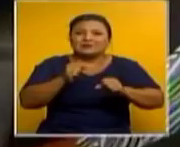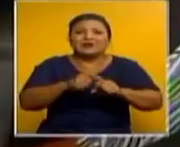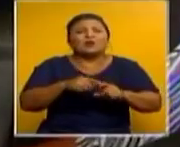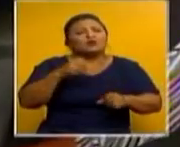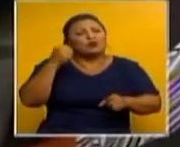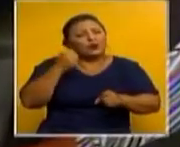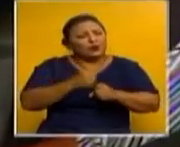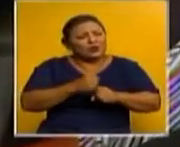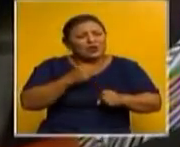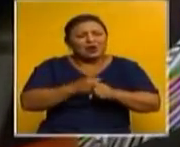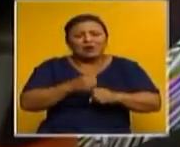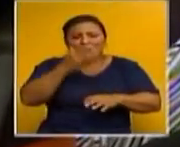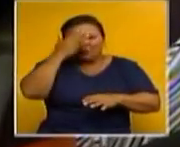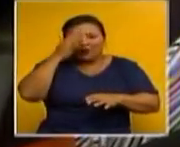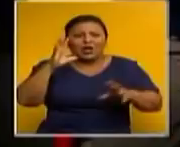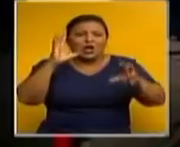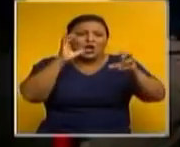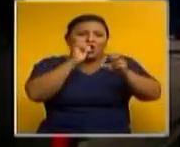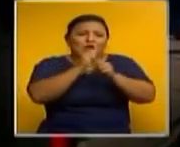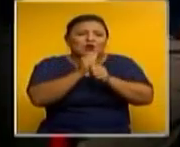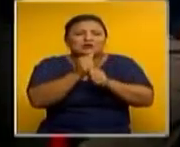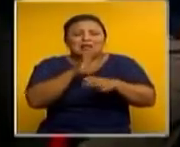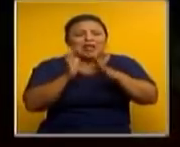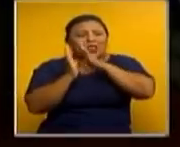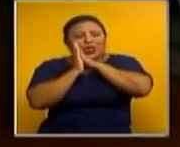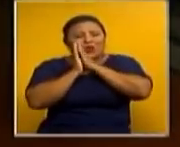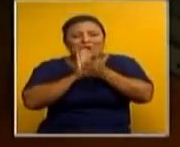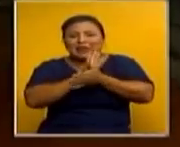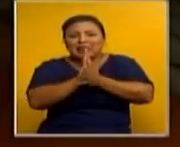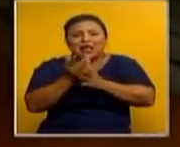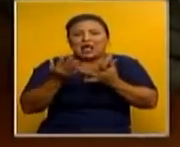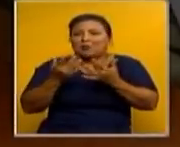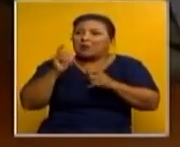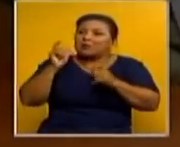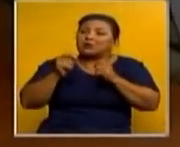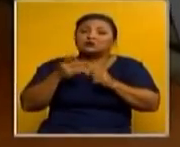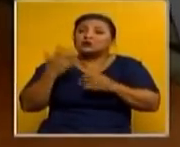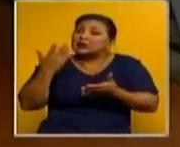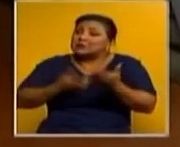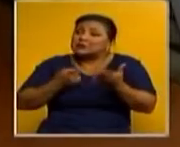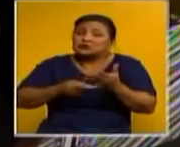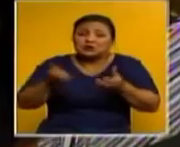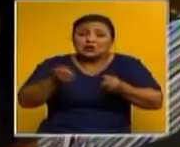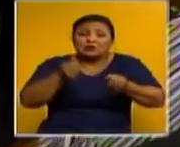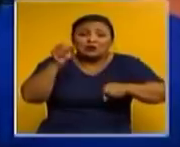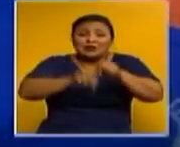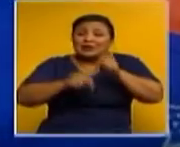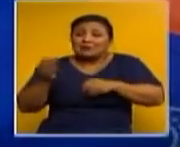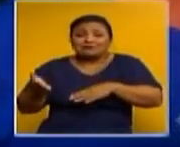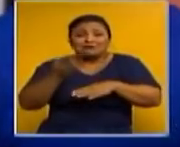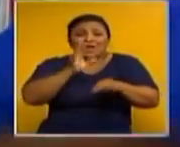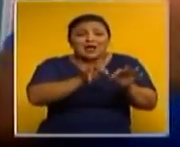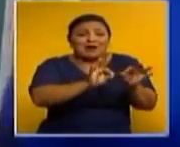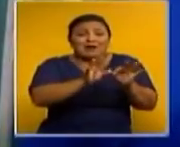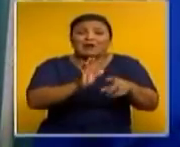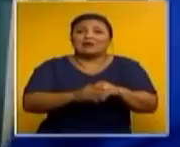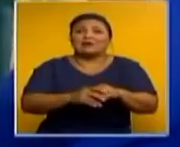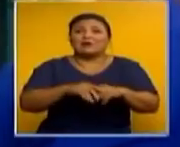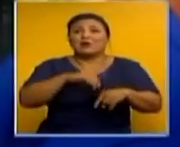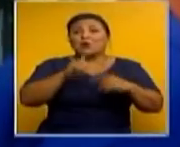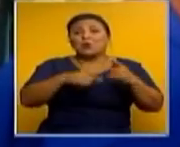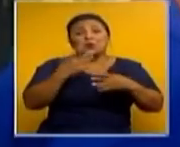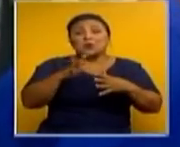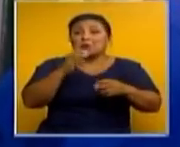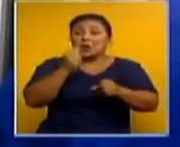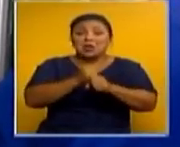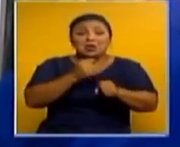que sacrificar su noche, el sueño. Y estar pendiente de los clientes al momento que le vengan a visitar. Cuando no hay trabajo, igual me levanto.